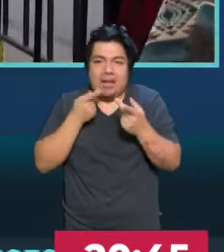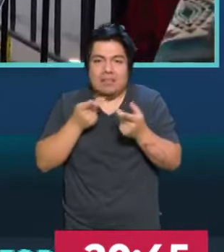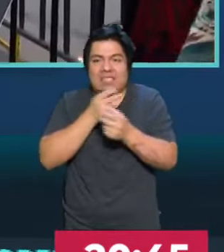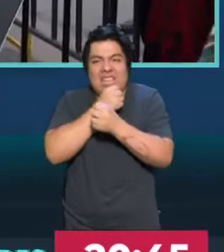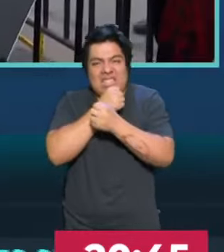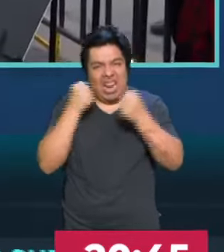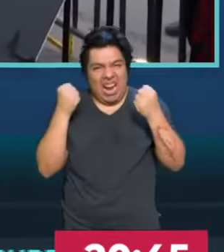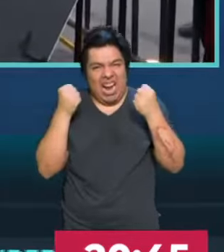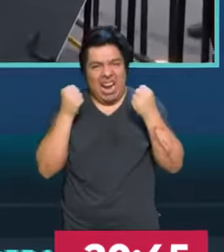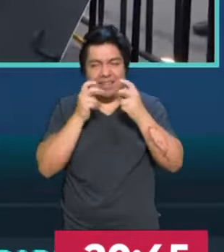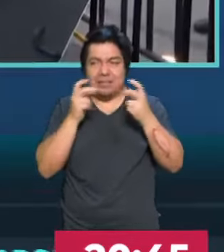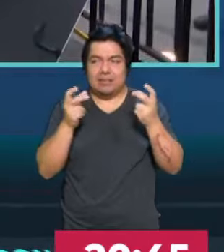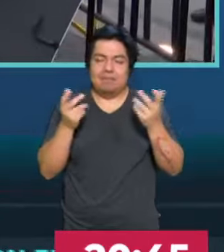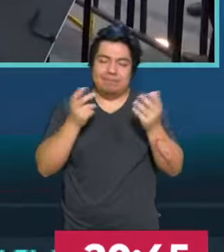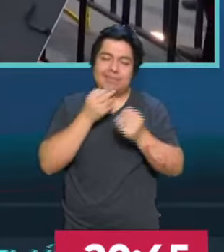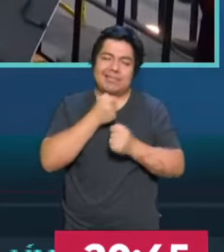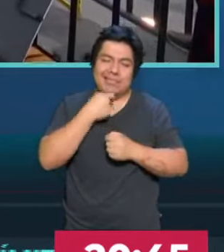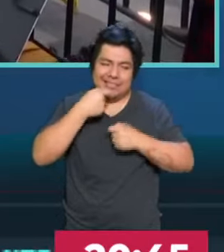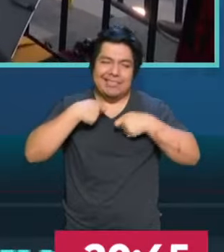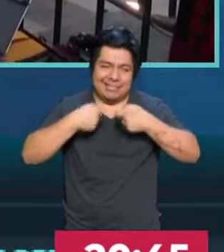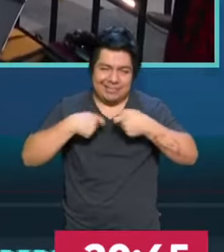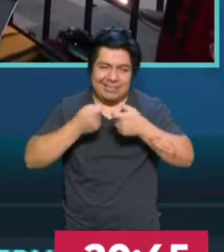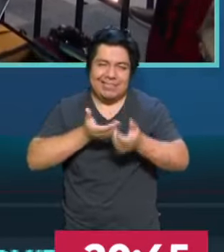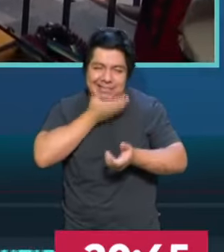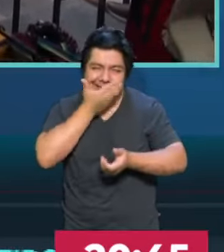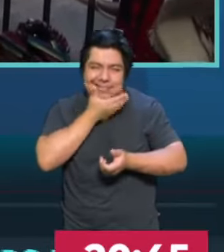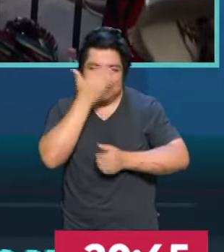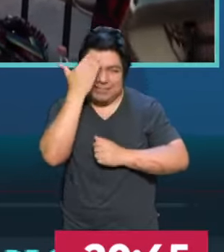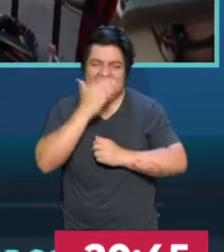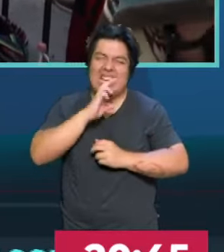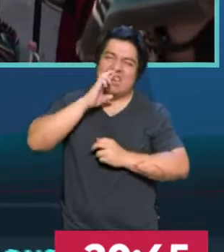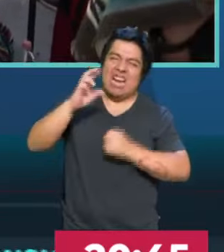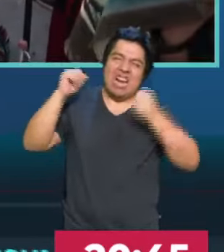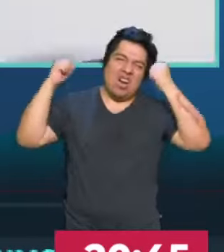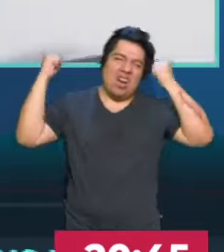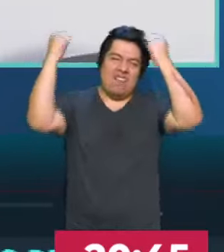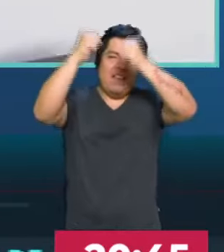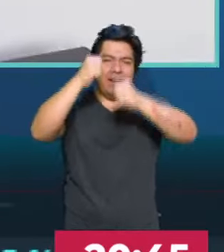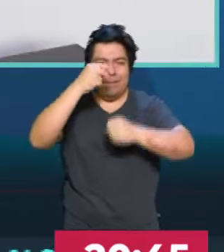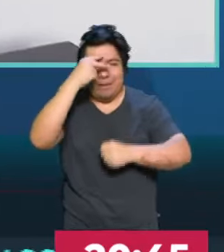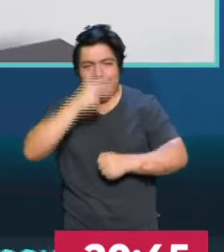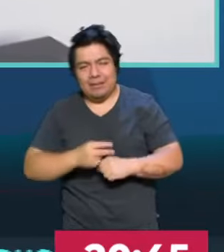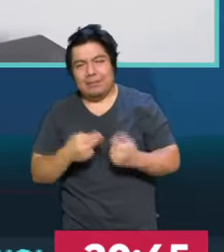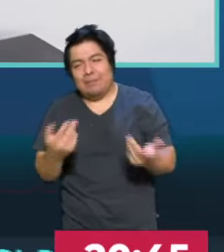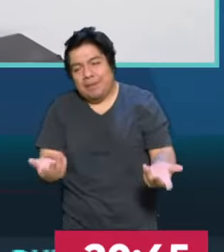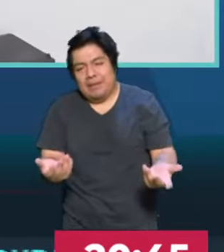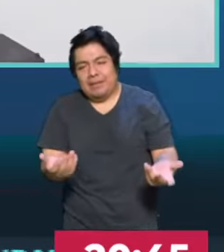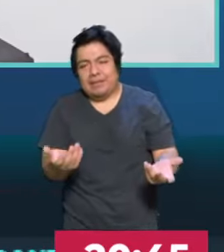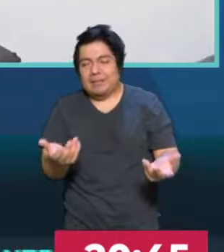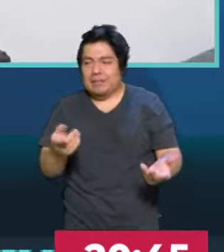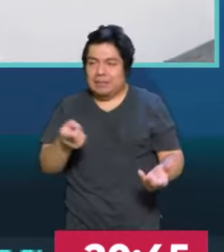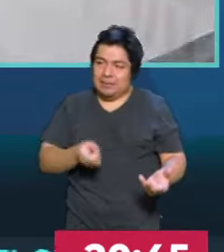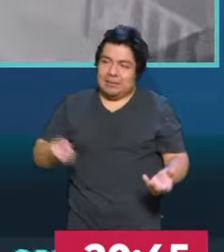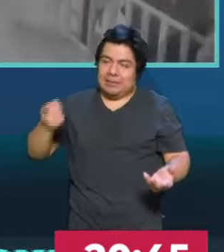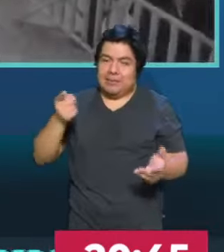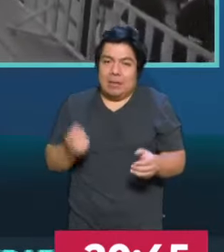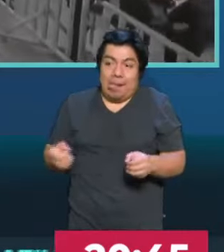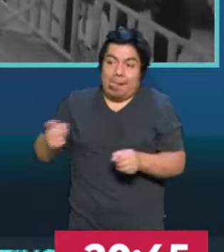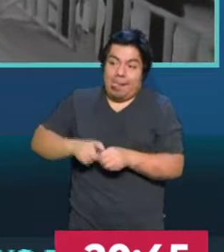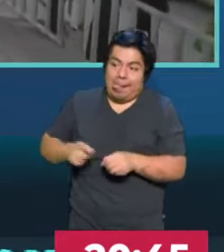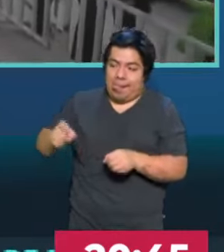grito tradicional, lo que gritamos y respondemos como viva México los mexicanos, sino estos añadidos